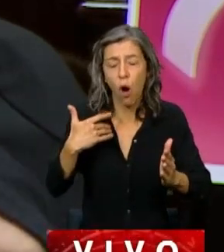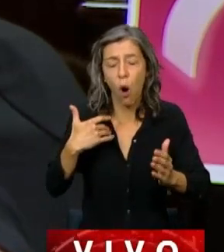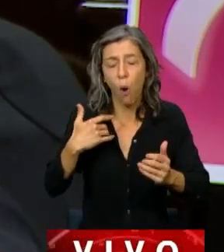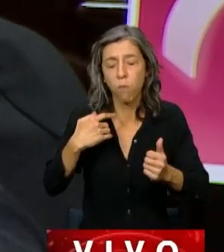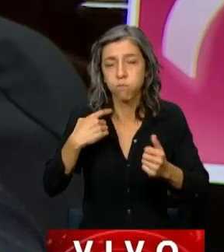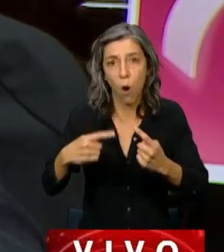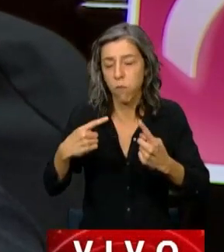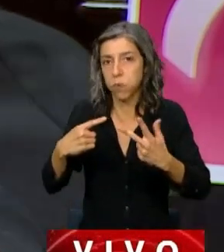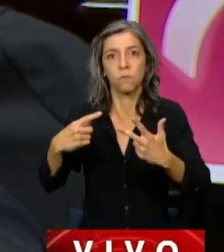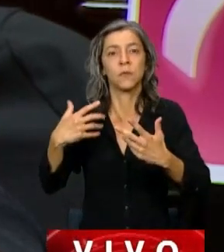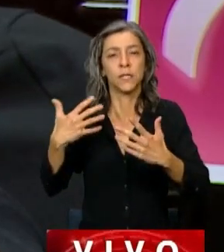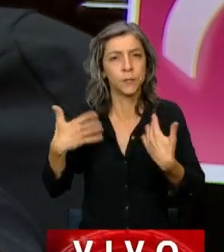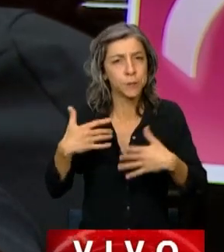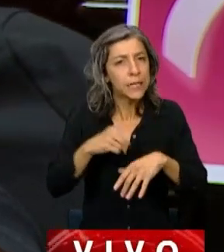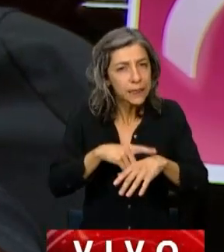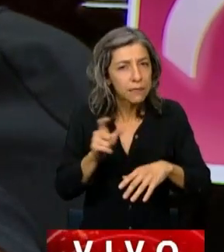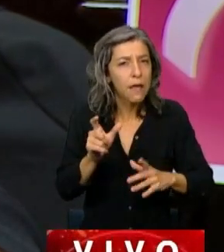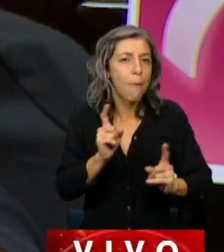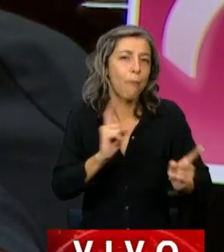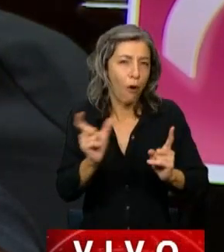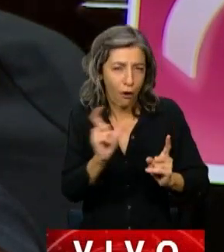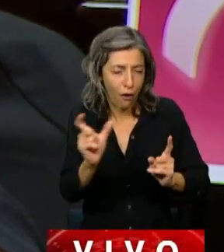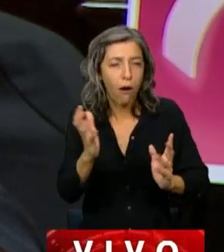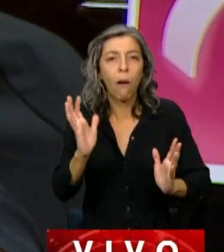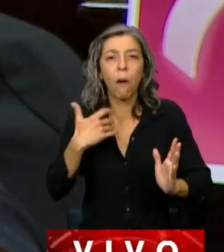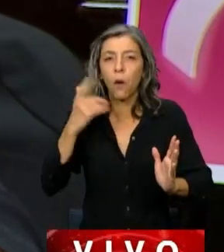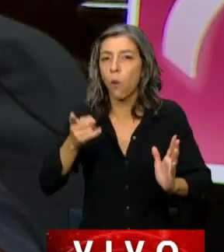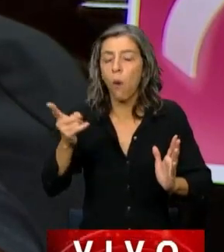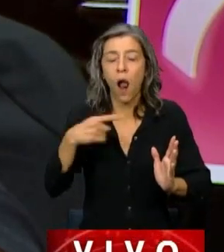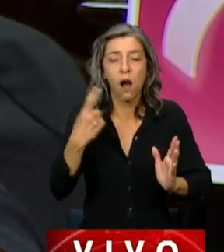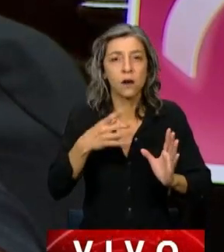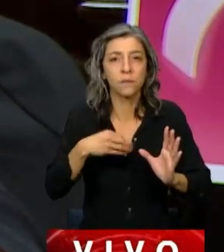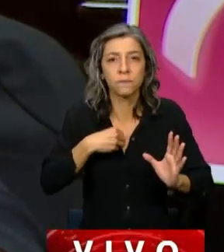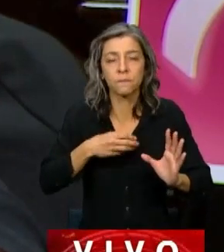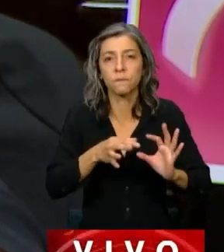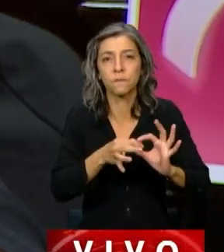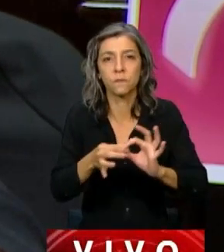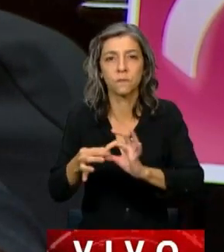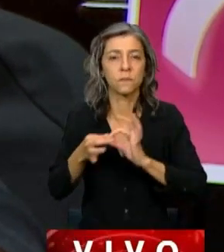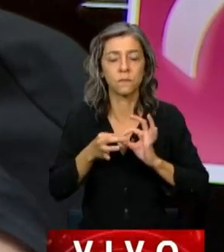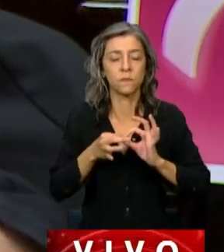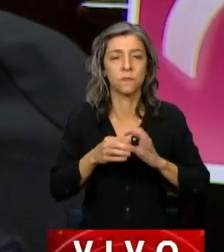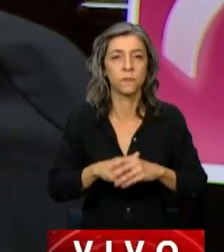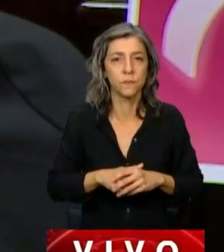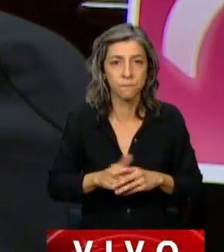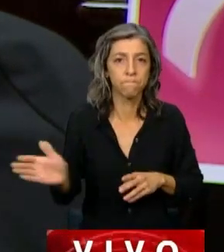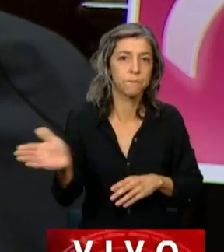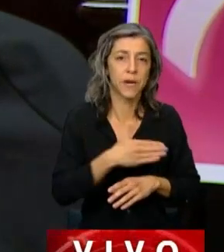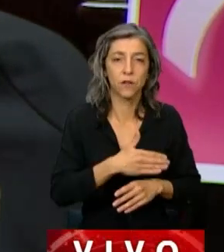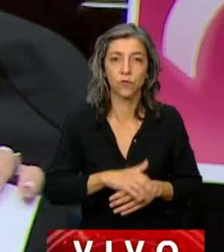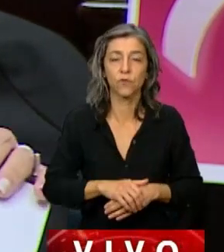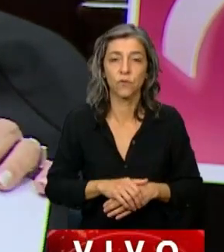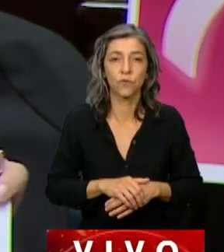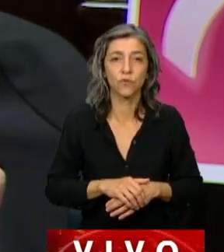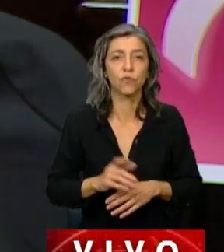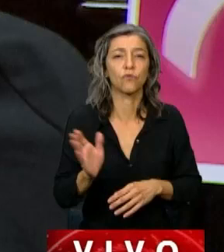de tiempo nos ha unido para siempre y a todos los que de una o de otra manera hemos